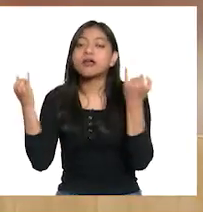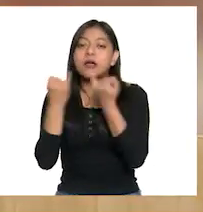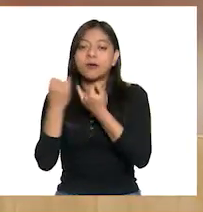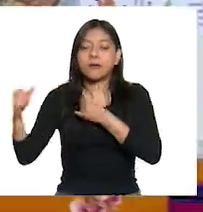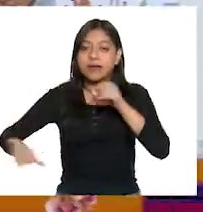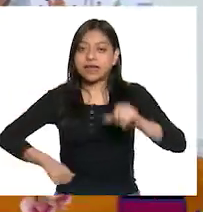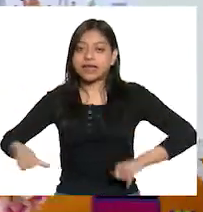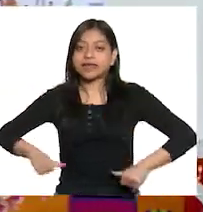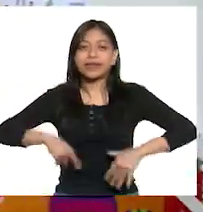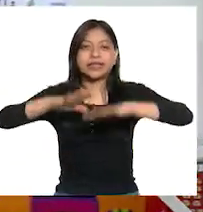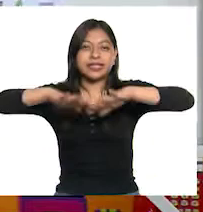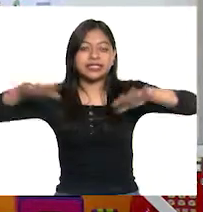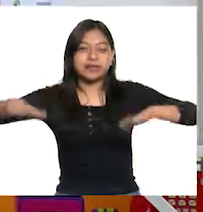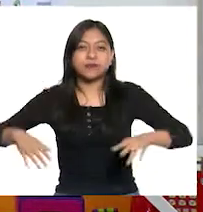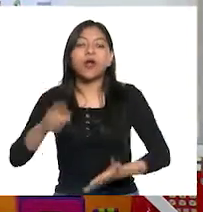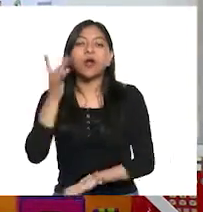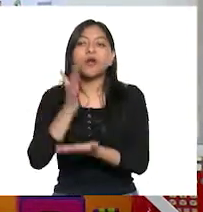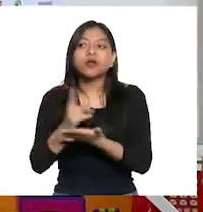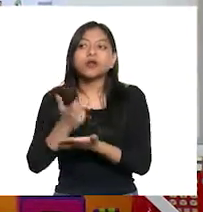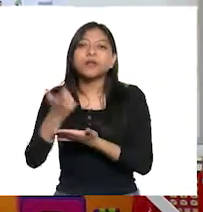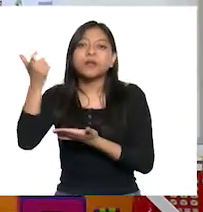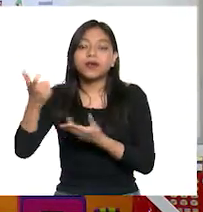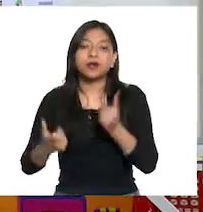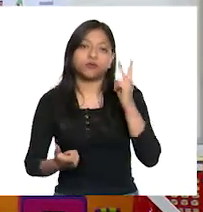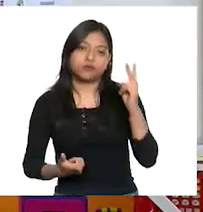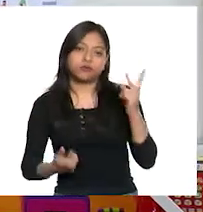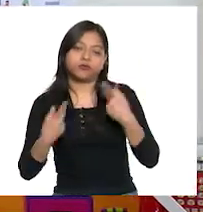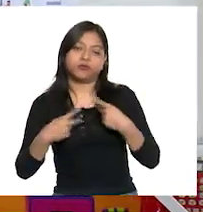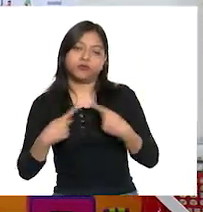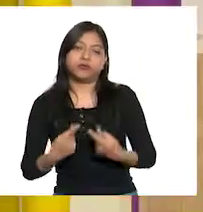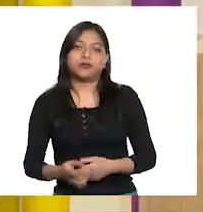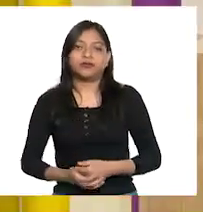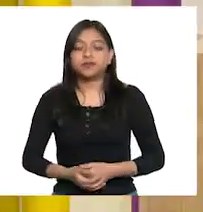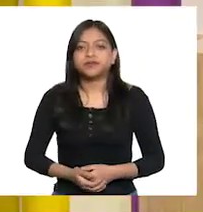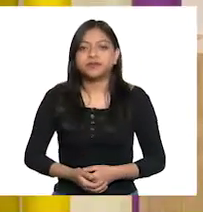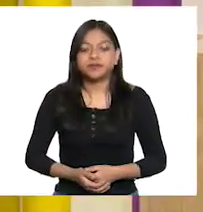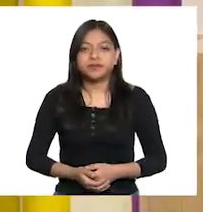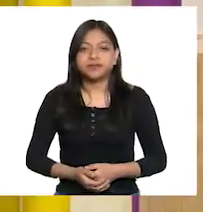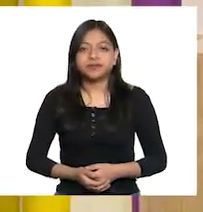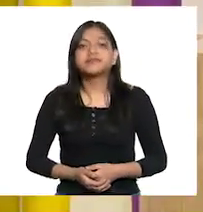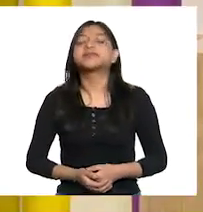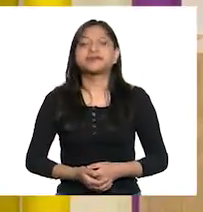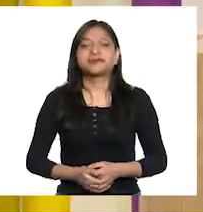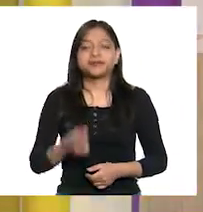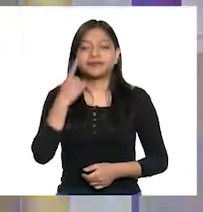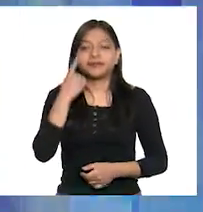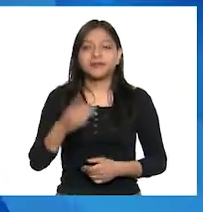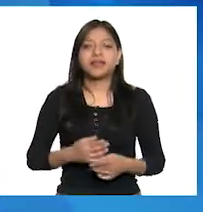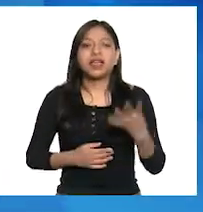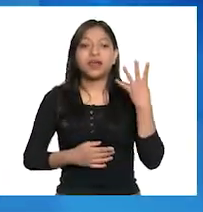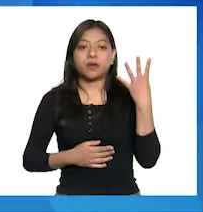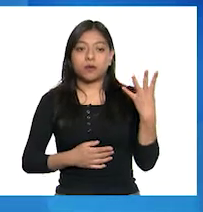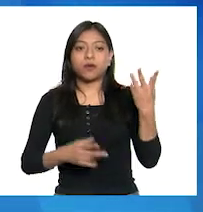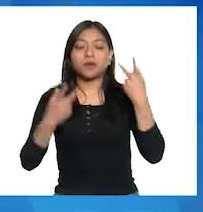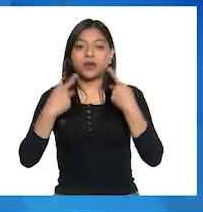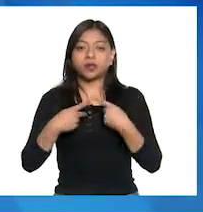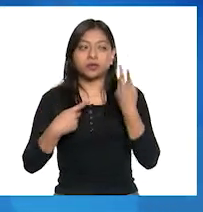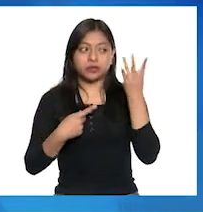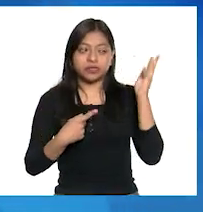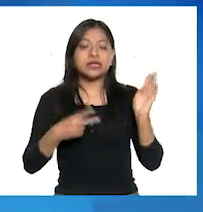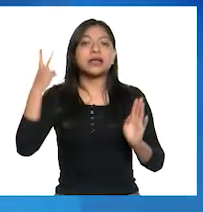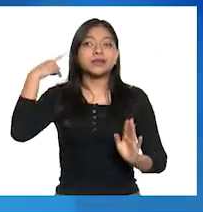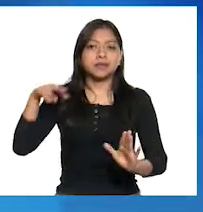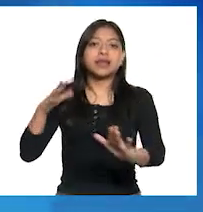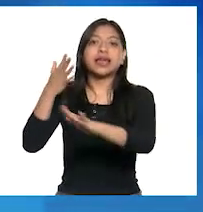2. Eric, ¿me podrías decir todos los datos con los que contamos? Exactamente, son 4 personas, una